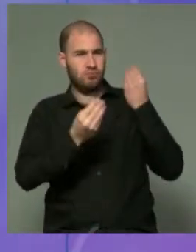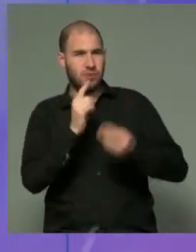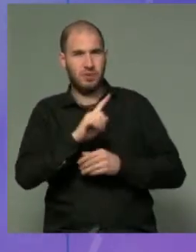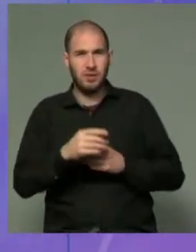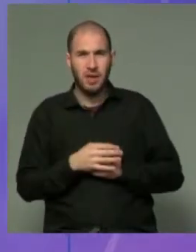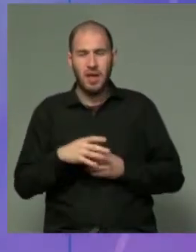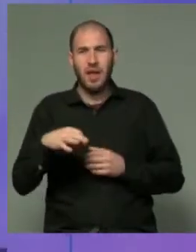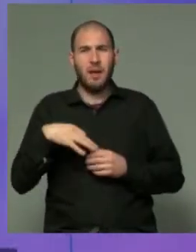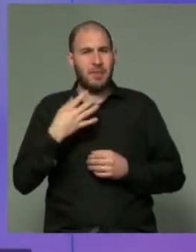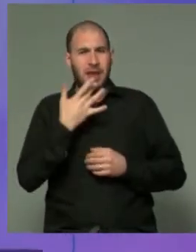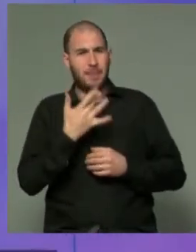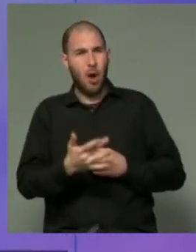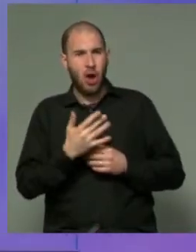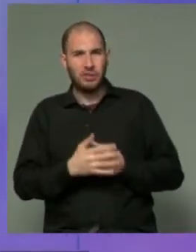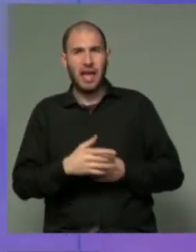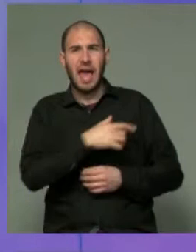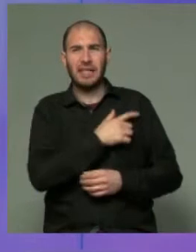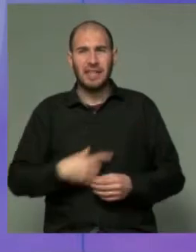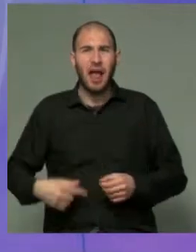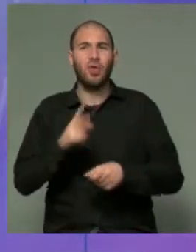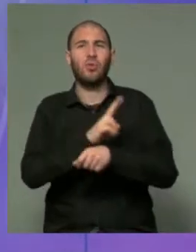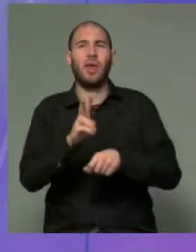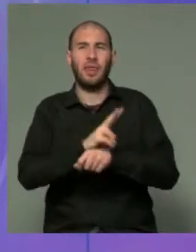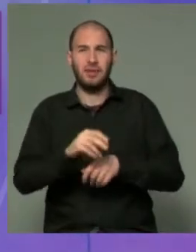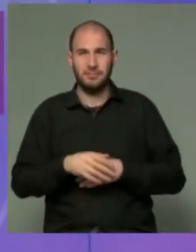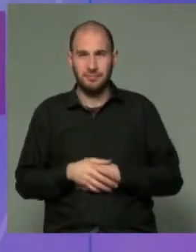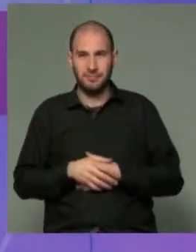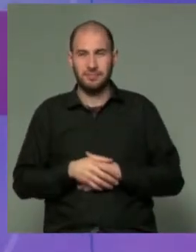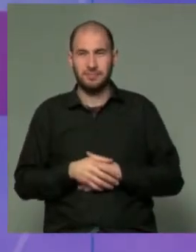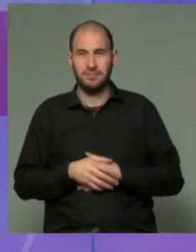la vida es hermosa, el Estado lo cuida.